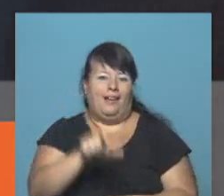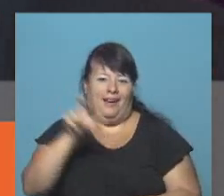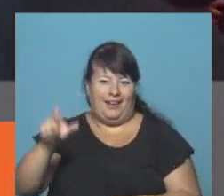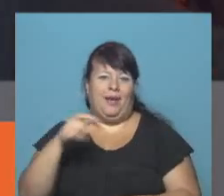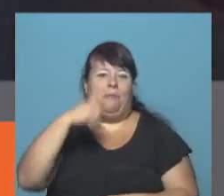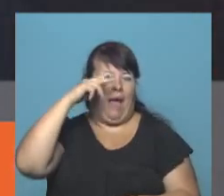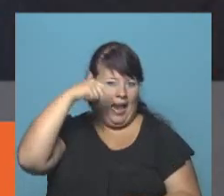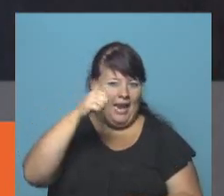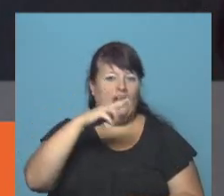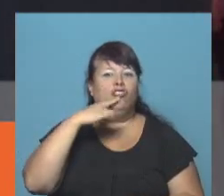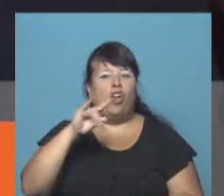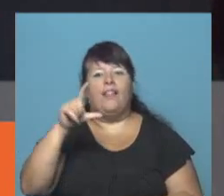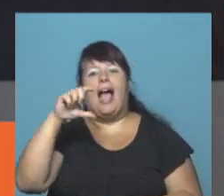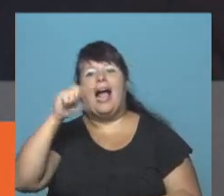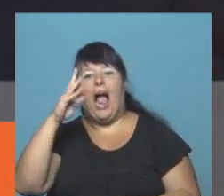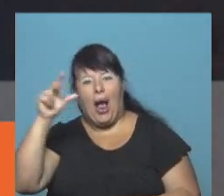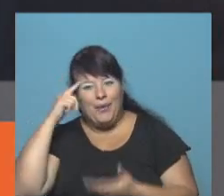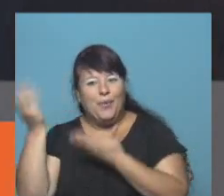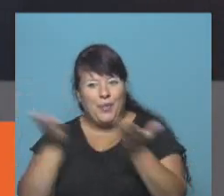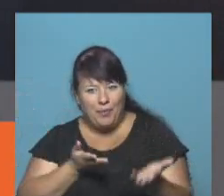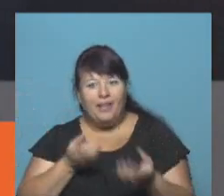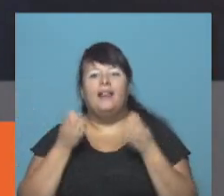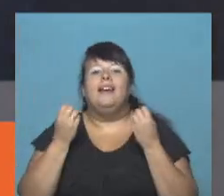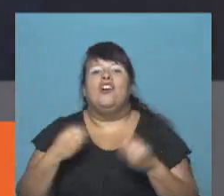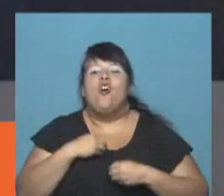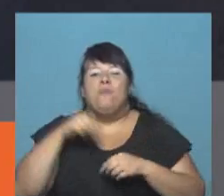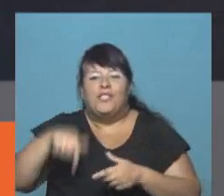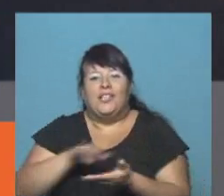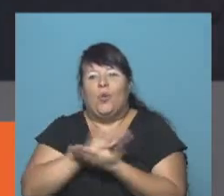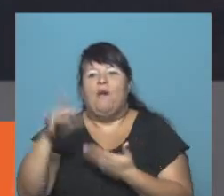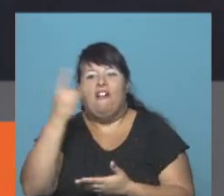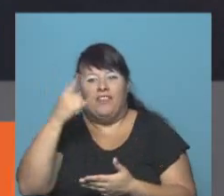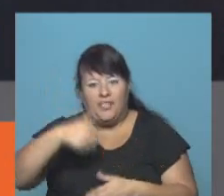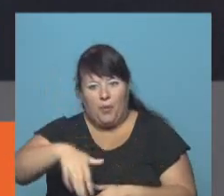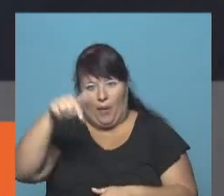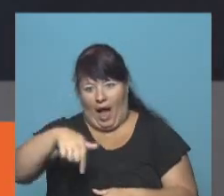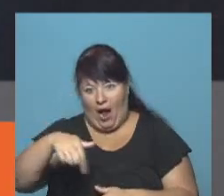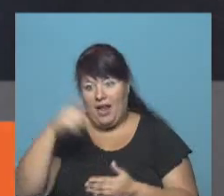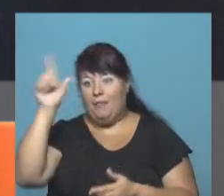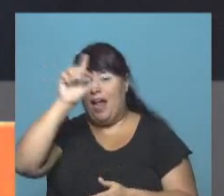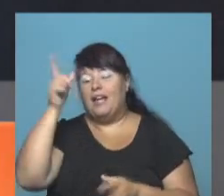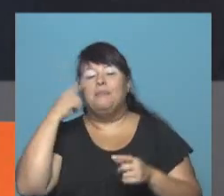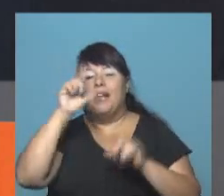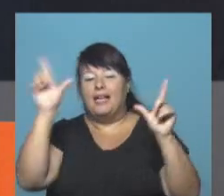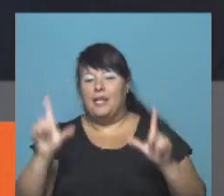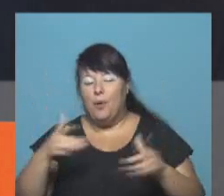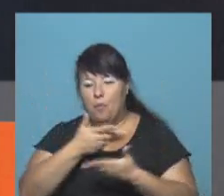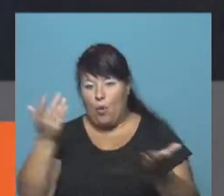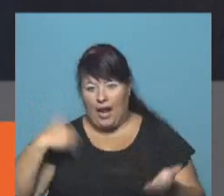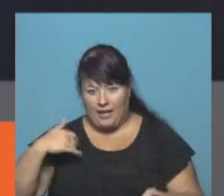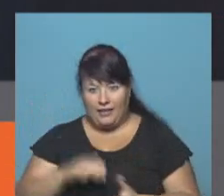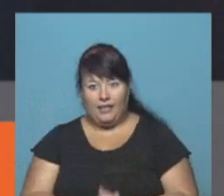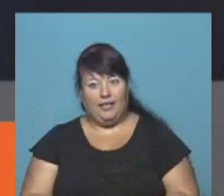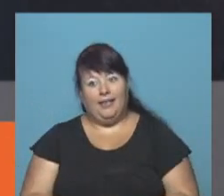elenco Malena Solda, Nicolás Cabré. Bienvenidos. ¿Cómo sienten esta nueva ficción que van a entregar para toda la gente que mira la televisión pública argentina?